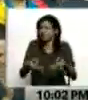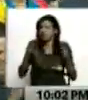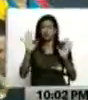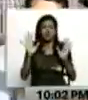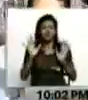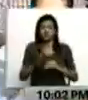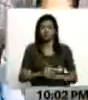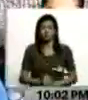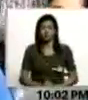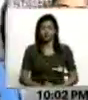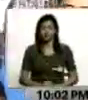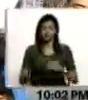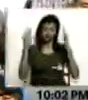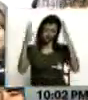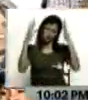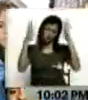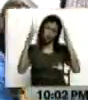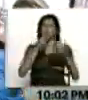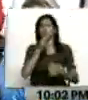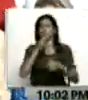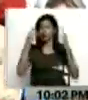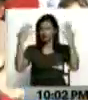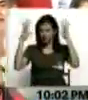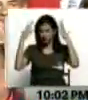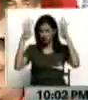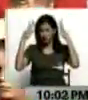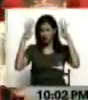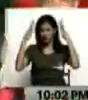se seque Como dicen como dicen